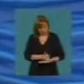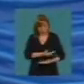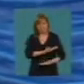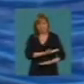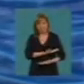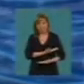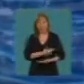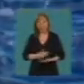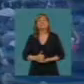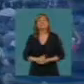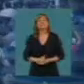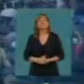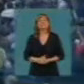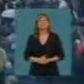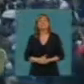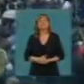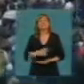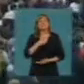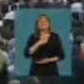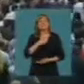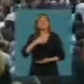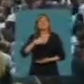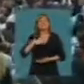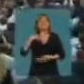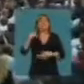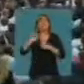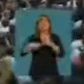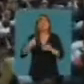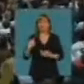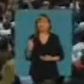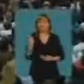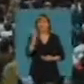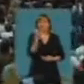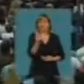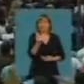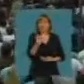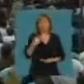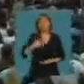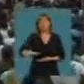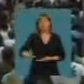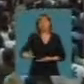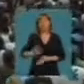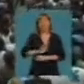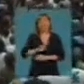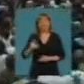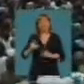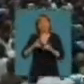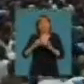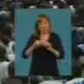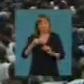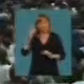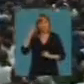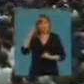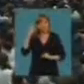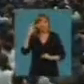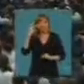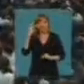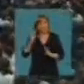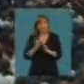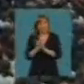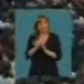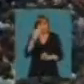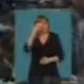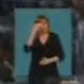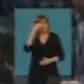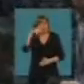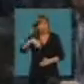de Kirchner, quien, como consecuencia de haber asumido su cargo y prestado el juramento que indica el artículo 93 de la Constitución de la